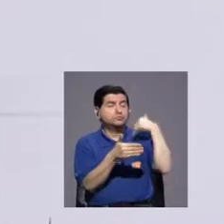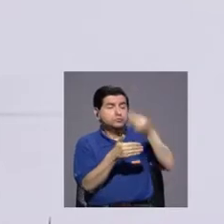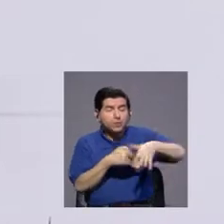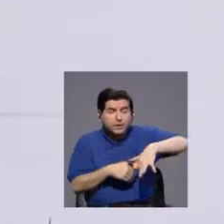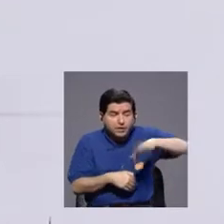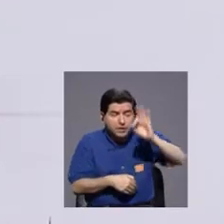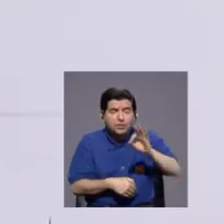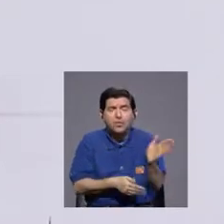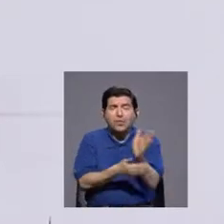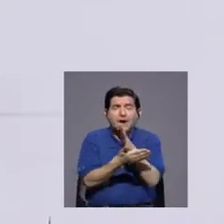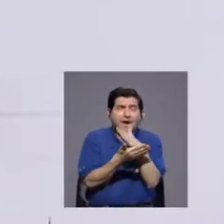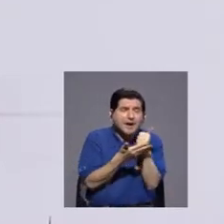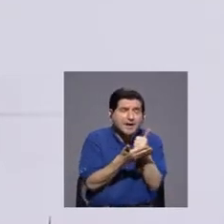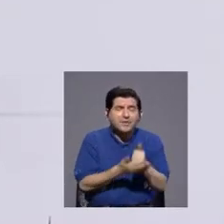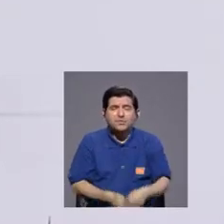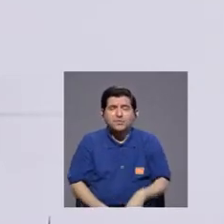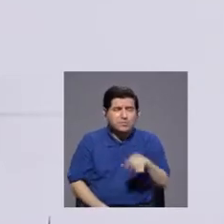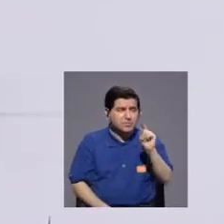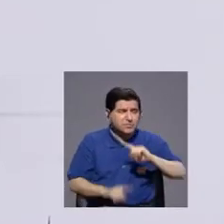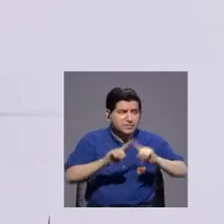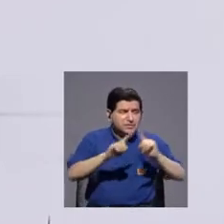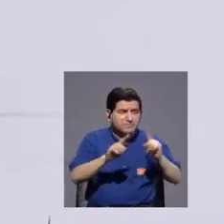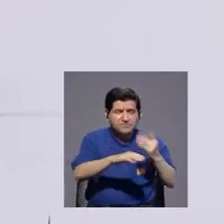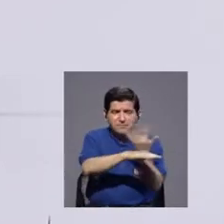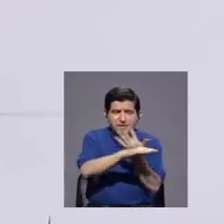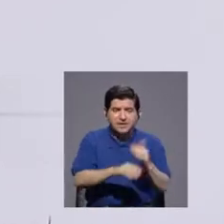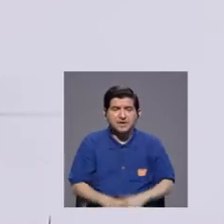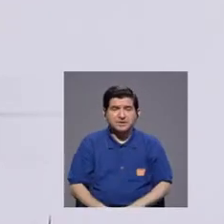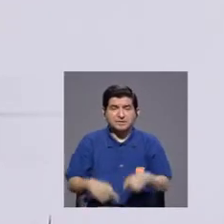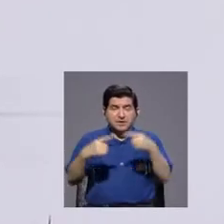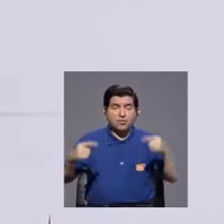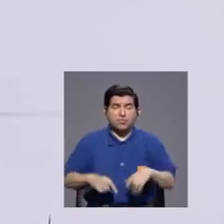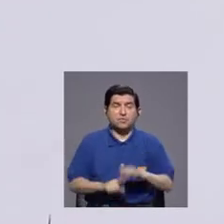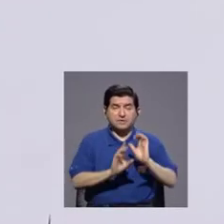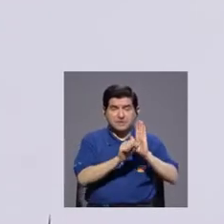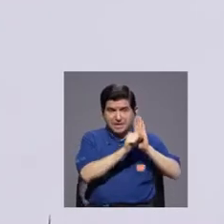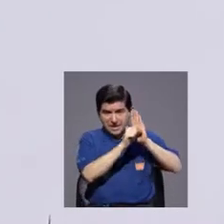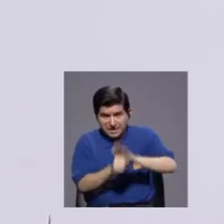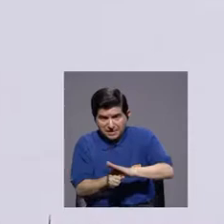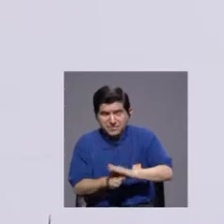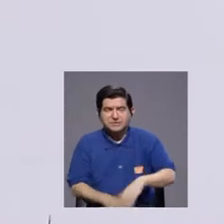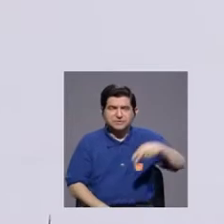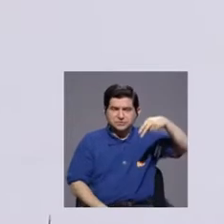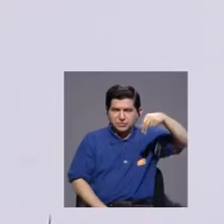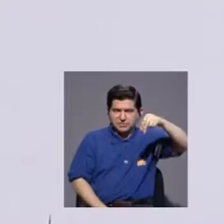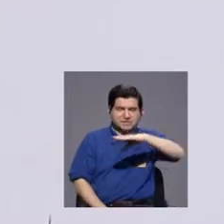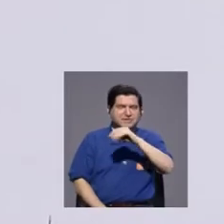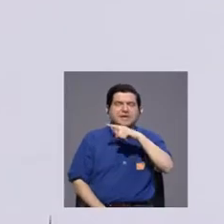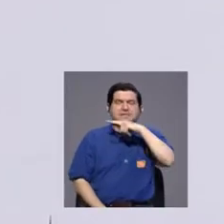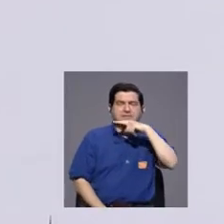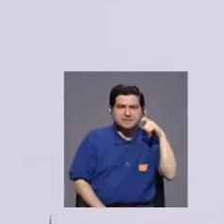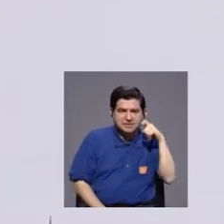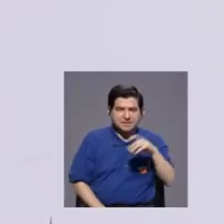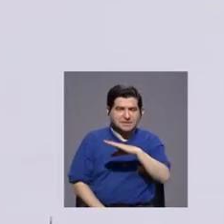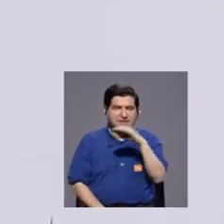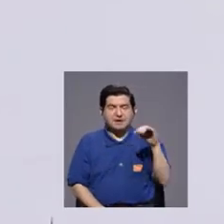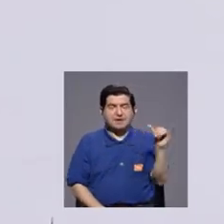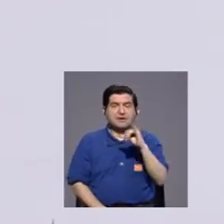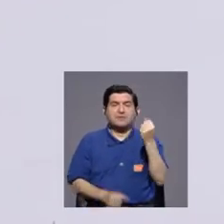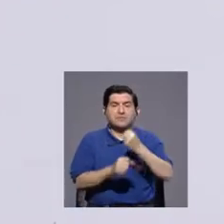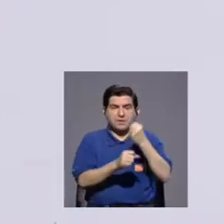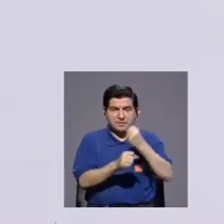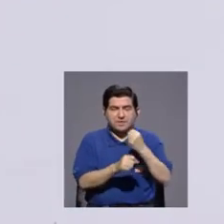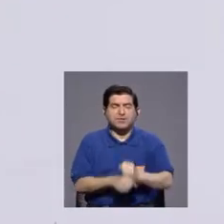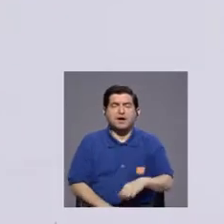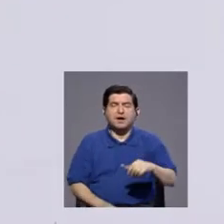seleccionar unos cuantos individuos contra el factor de estrés en este caso es salinidad sequía y también estamos trabajando